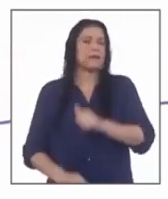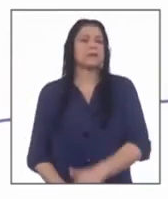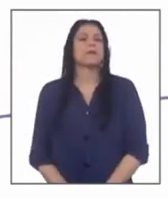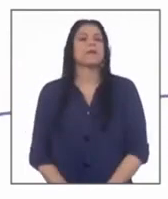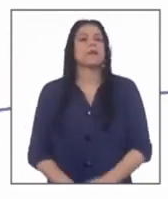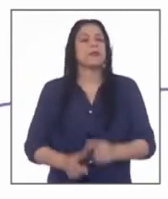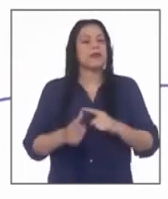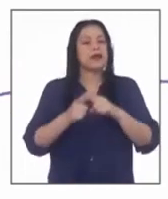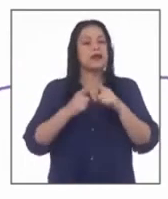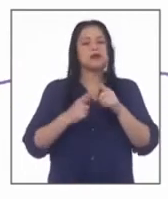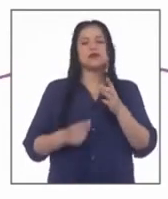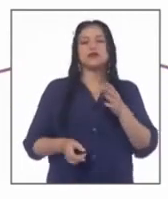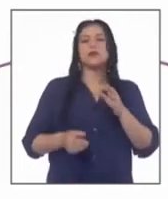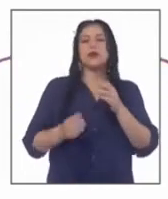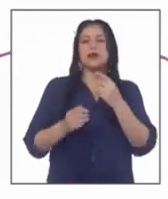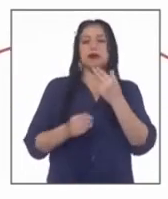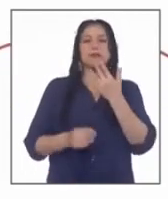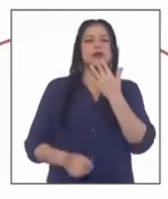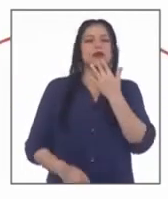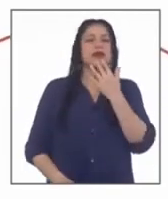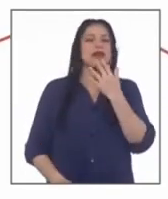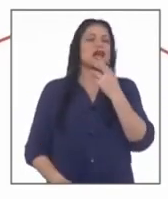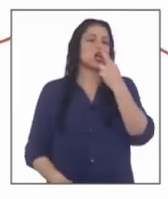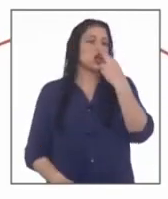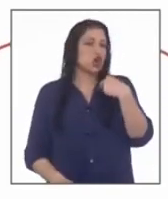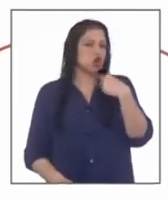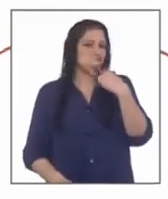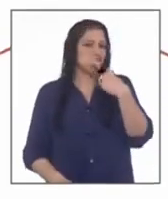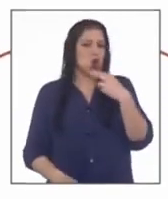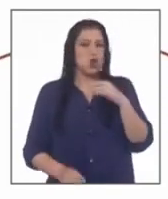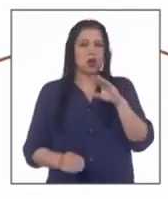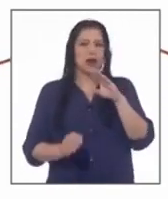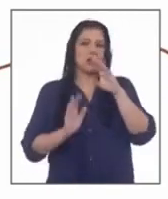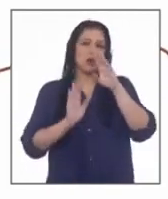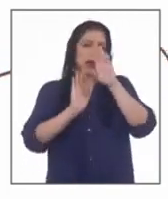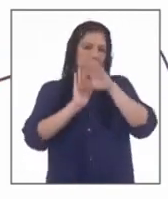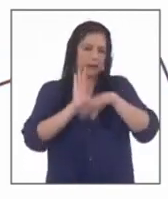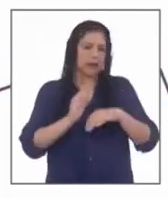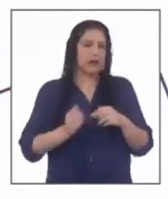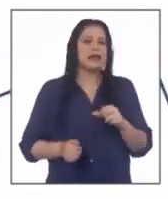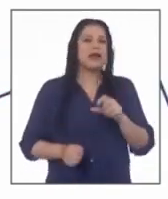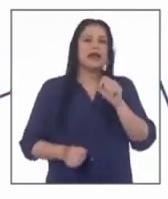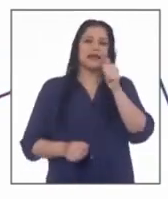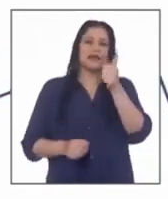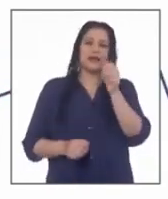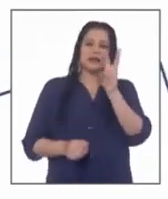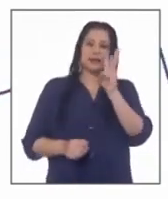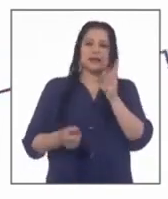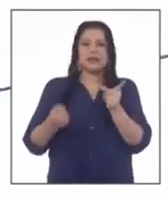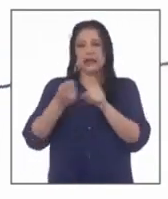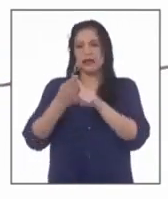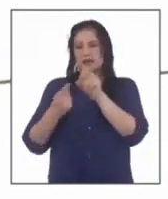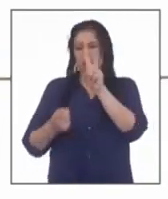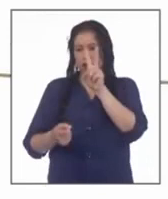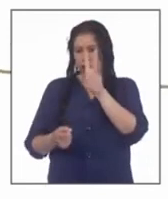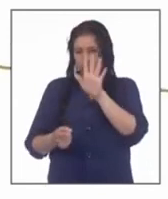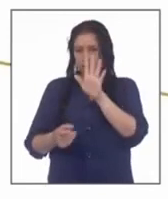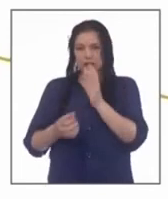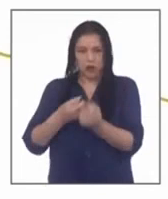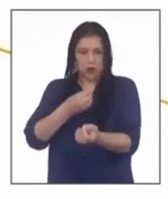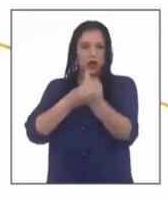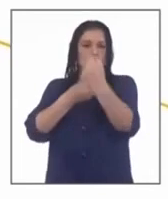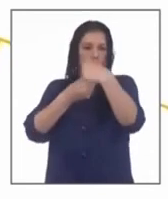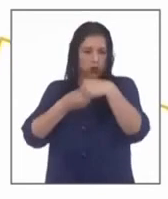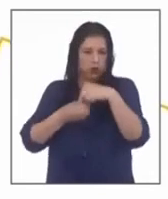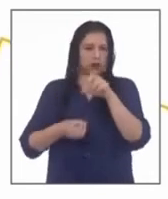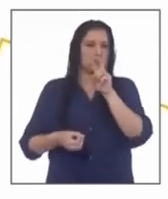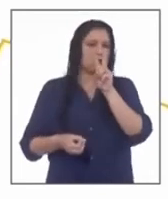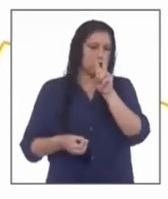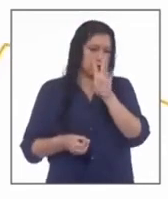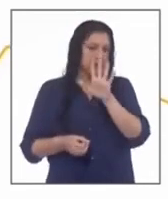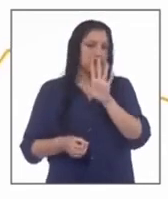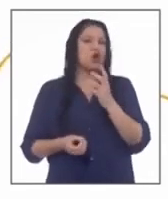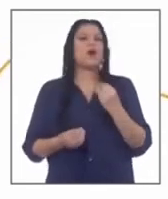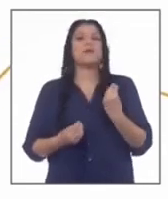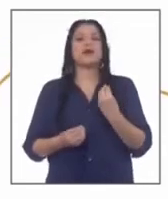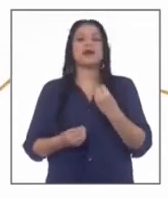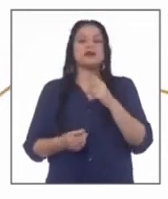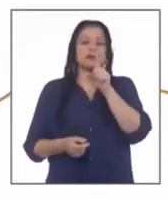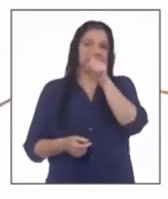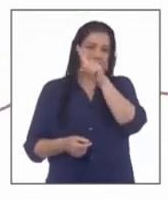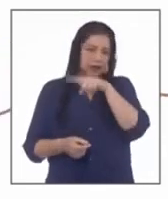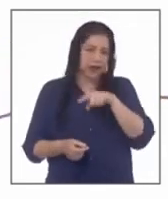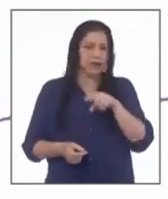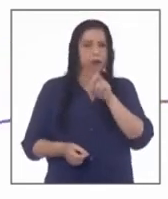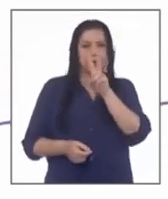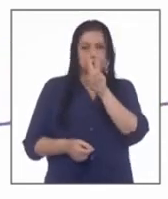Entonces, pinto de rojo lo que voy a eliminar. Esto va desde el 16 hasta el 25, considerando al 25 por ser intervalo cerrado